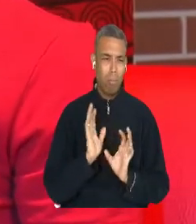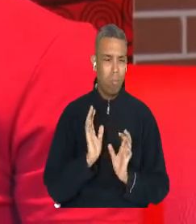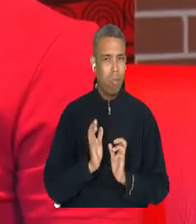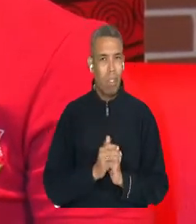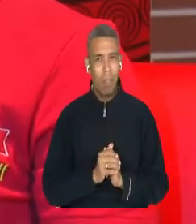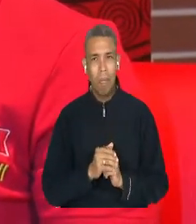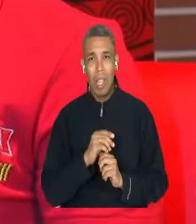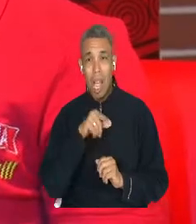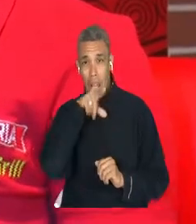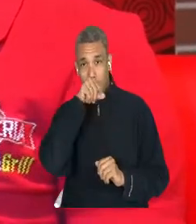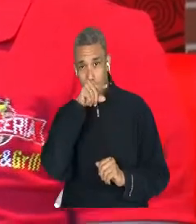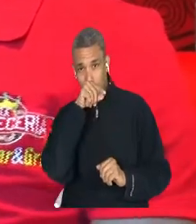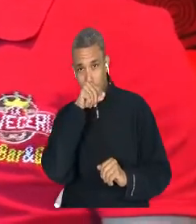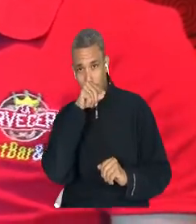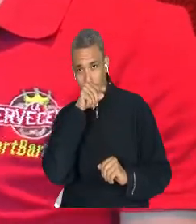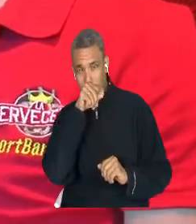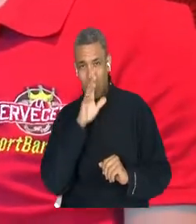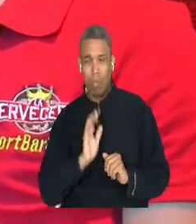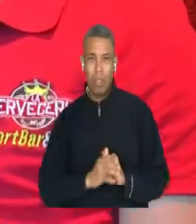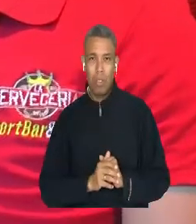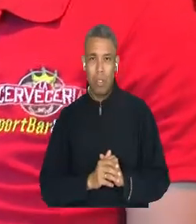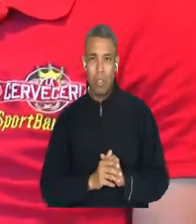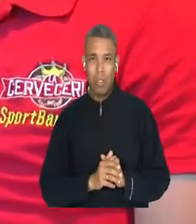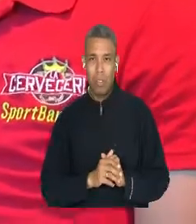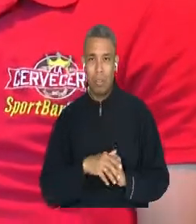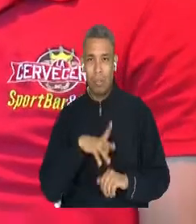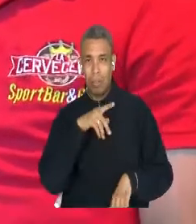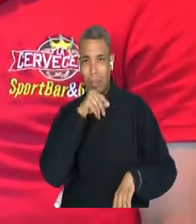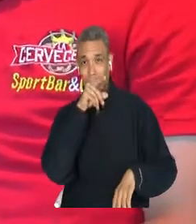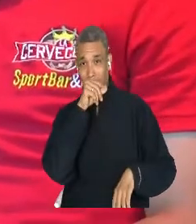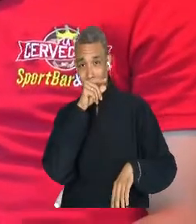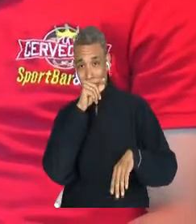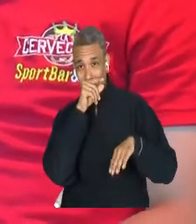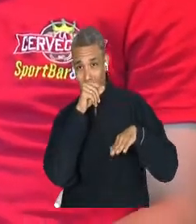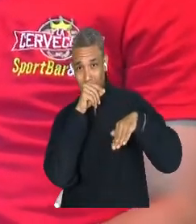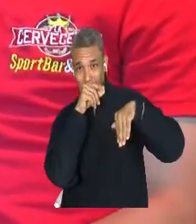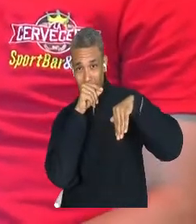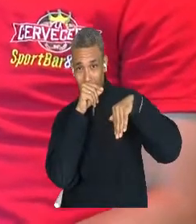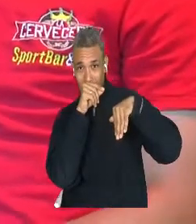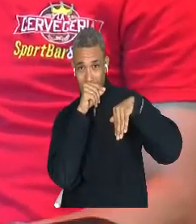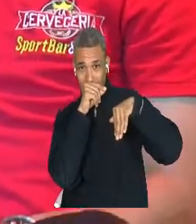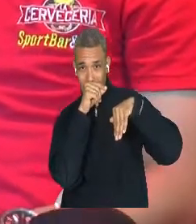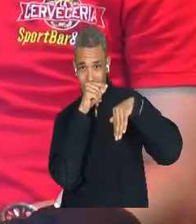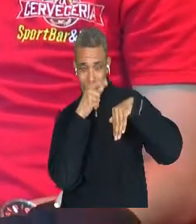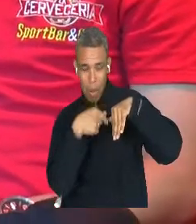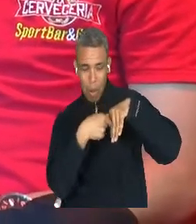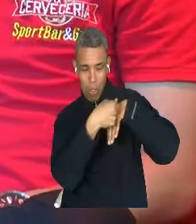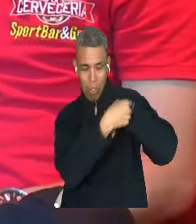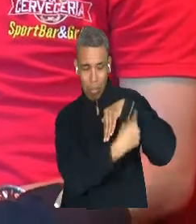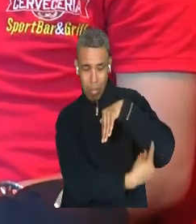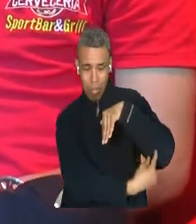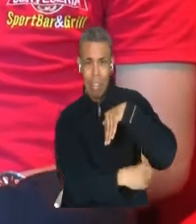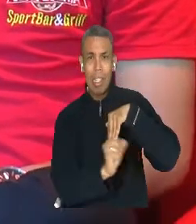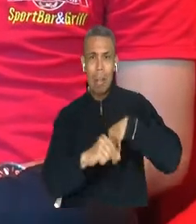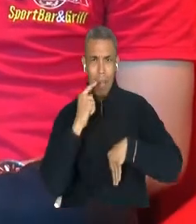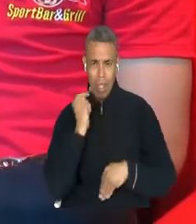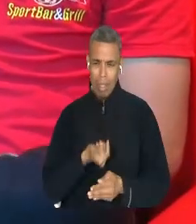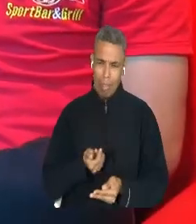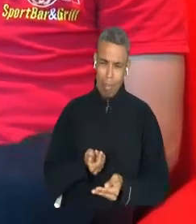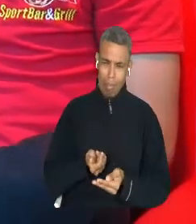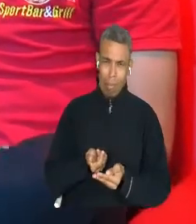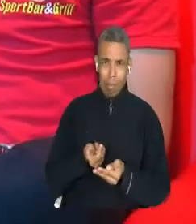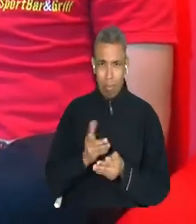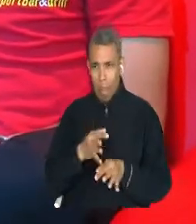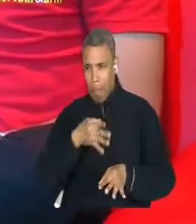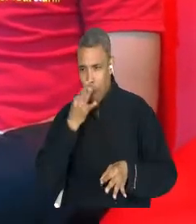quieran. Tenemos cervezas importadas, cervezas artesanales, limonadas, micheladas, se